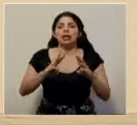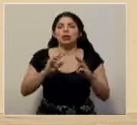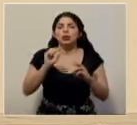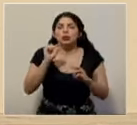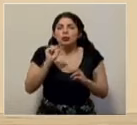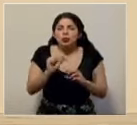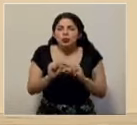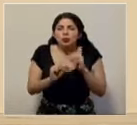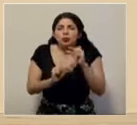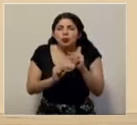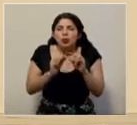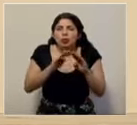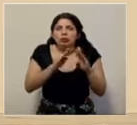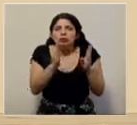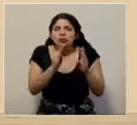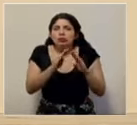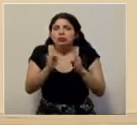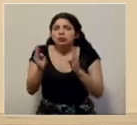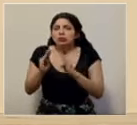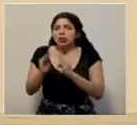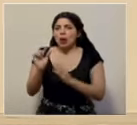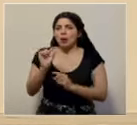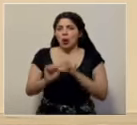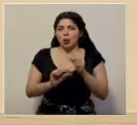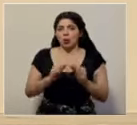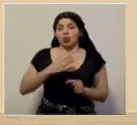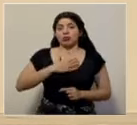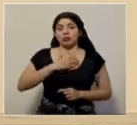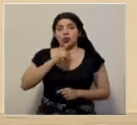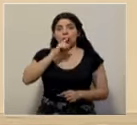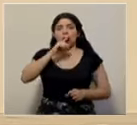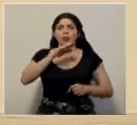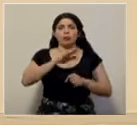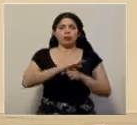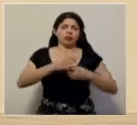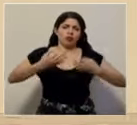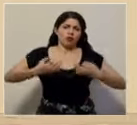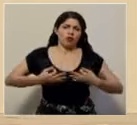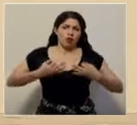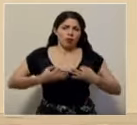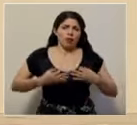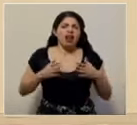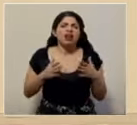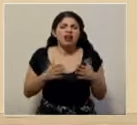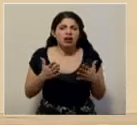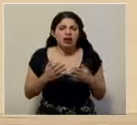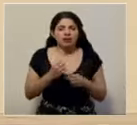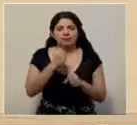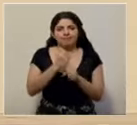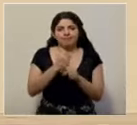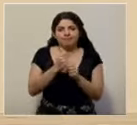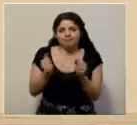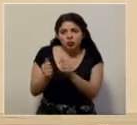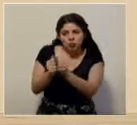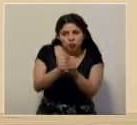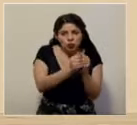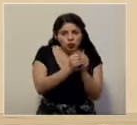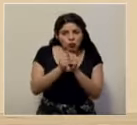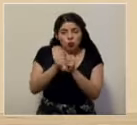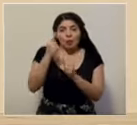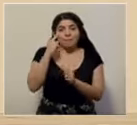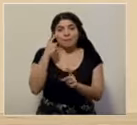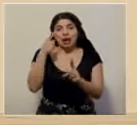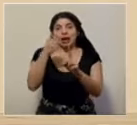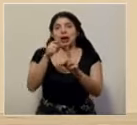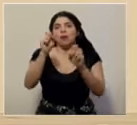de apertura, y fue nuestro compromiso muy formal trabajar en conjunto para lograrlo. Y